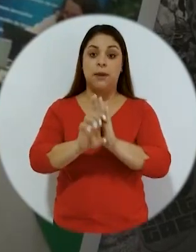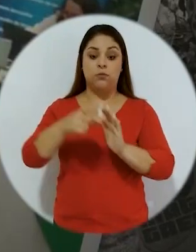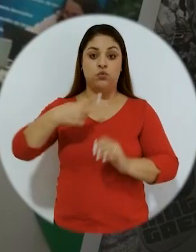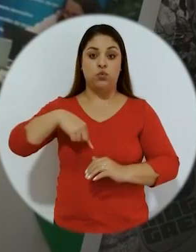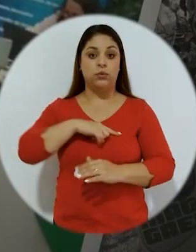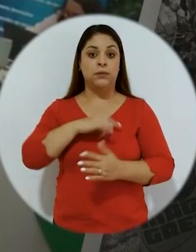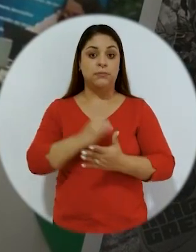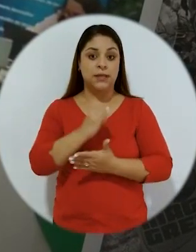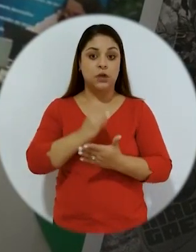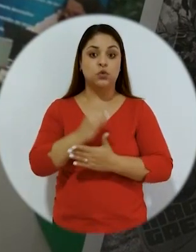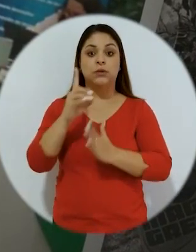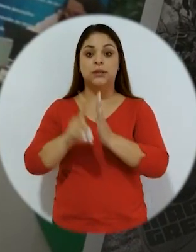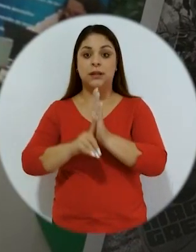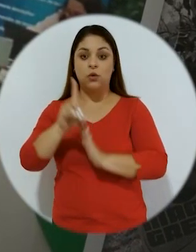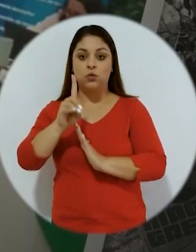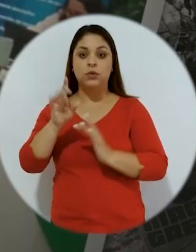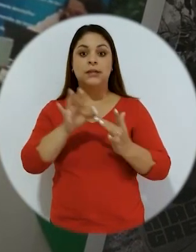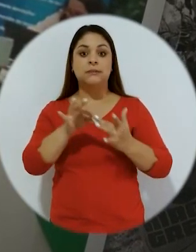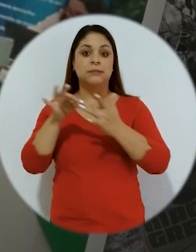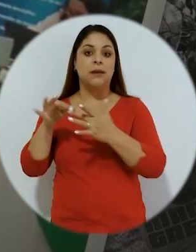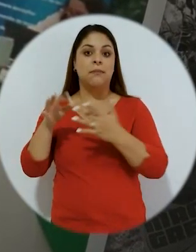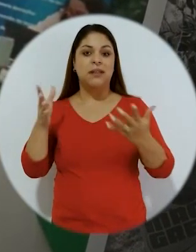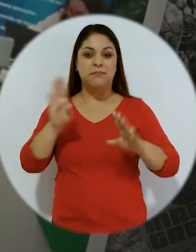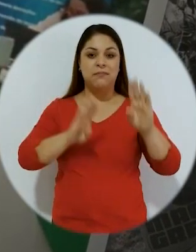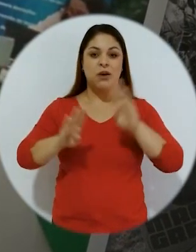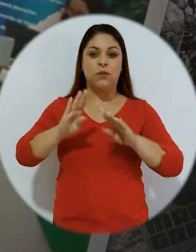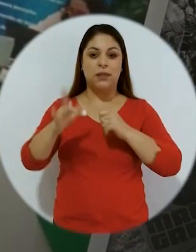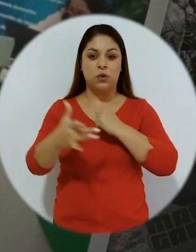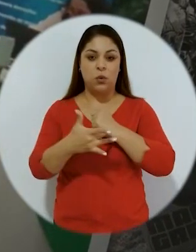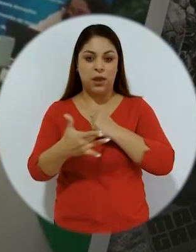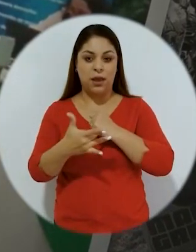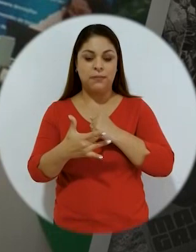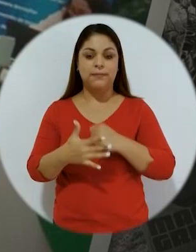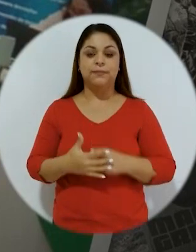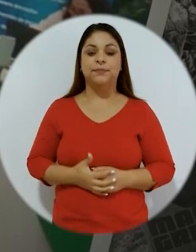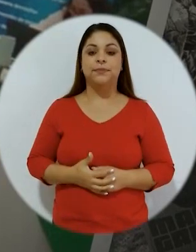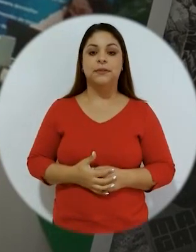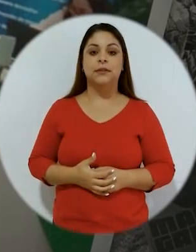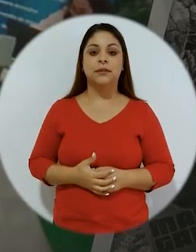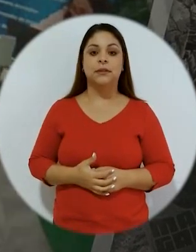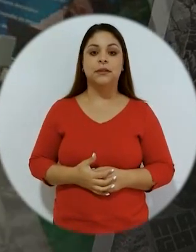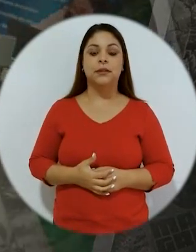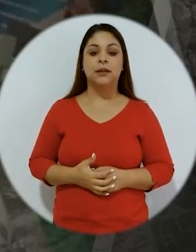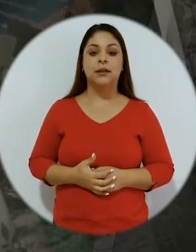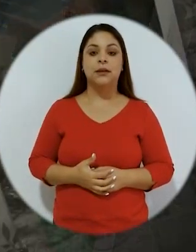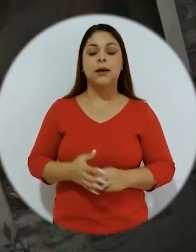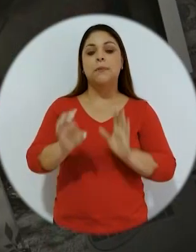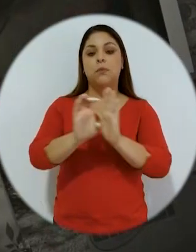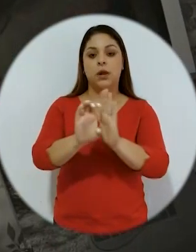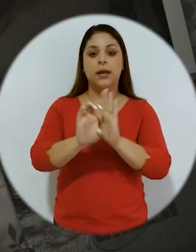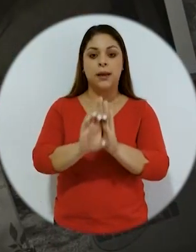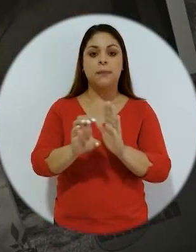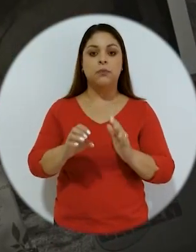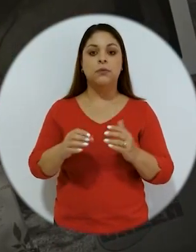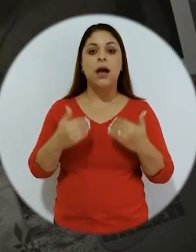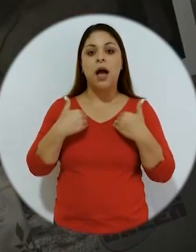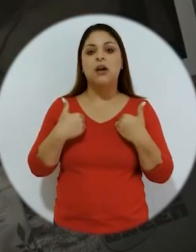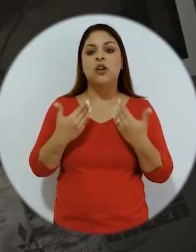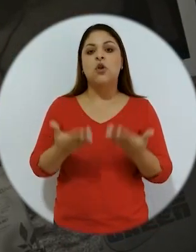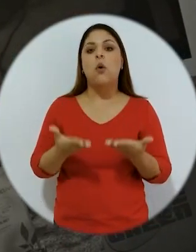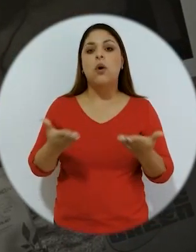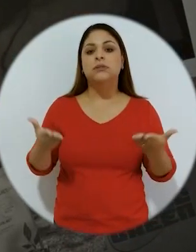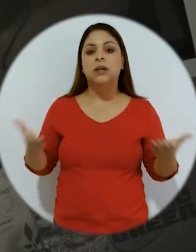el campo nuestro, que tiene que ver con investigación y desarrollo, especialmente en áreas de biotecnología, tenemos,